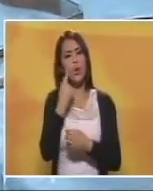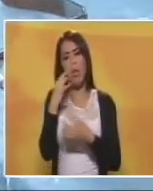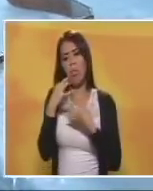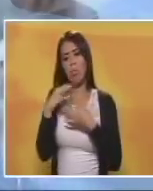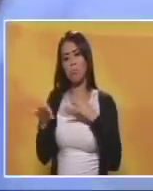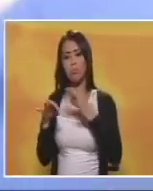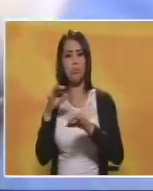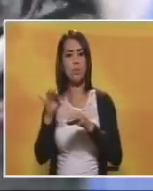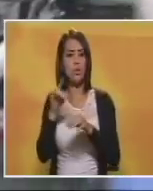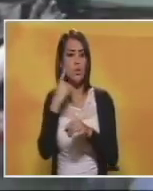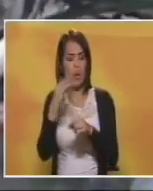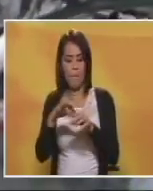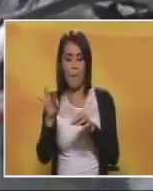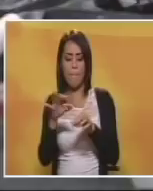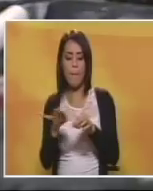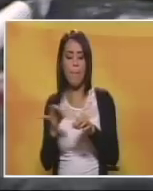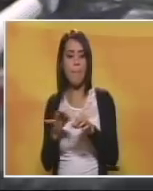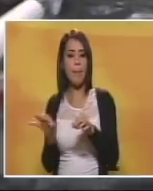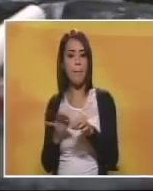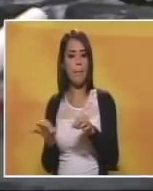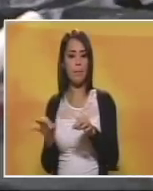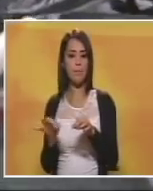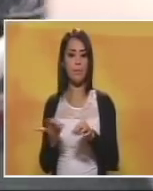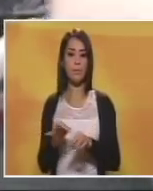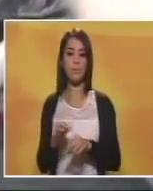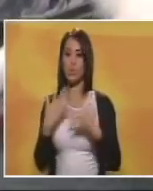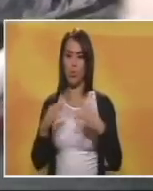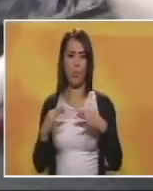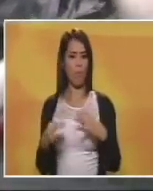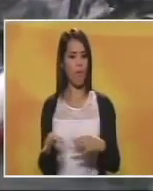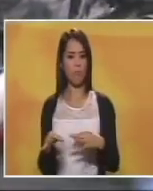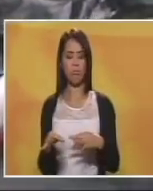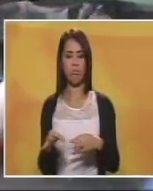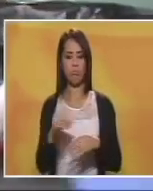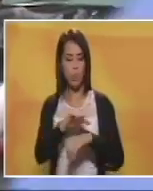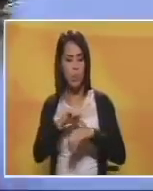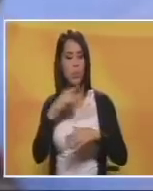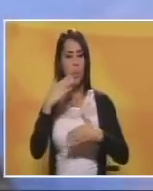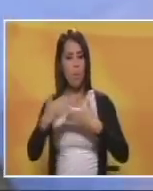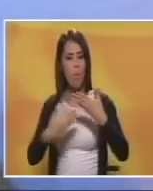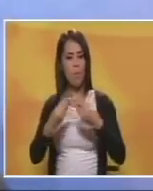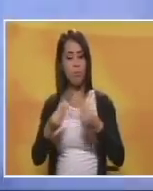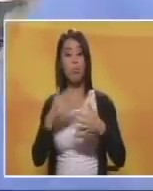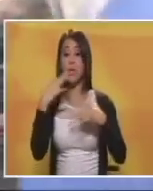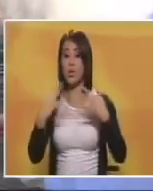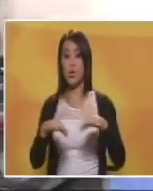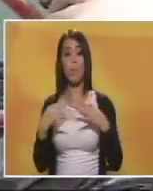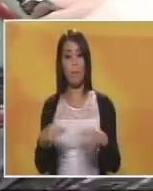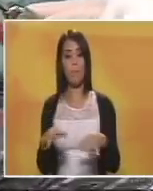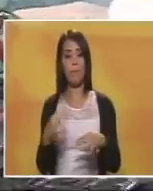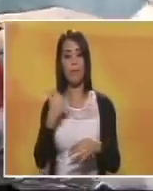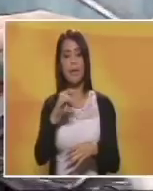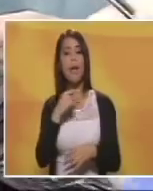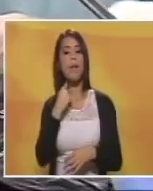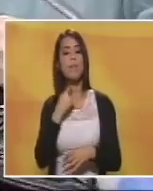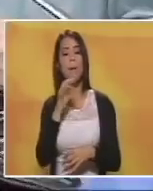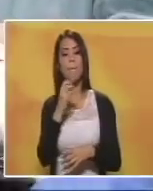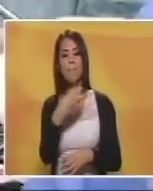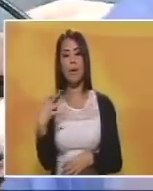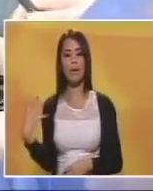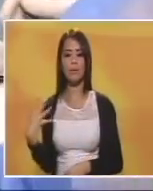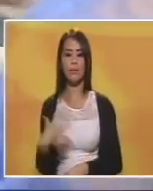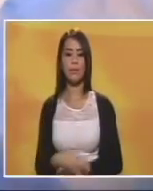van desprendiendo a medida que el tejido va cicatrizando. La especialista asegura que es completamente normal que se formen placas blancas sobre el